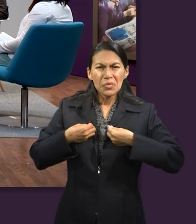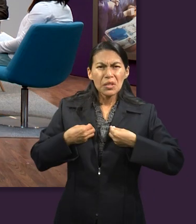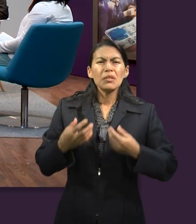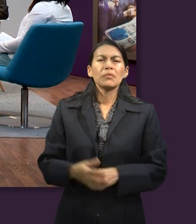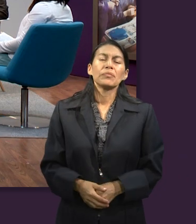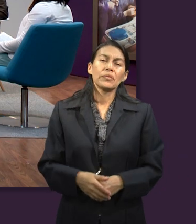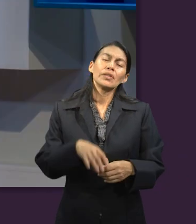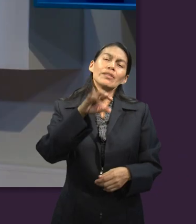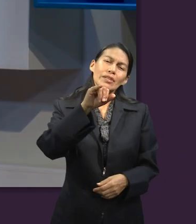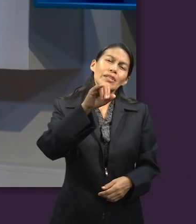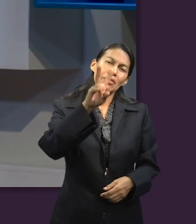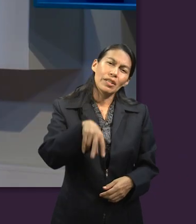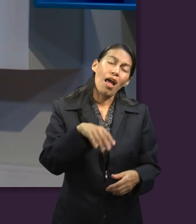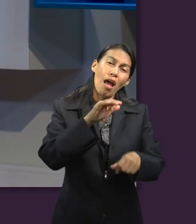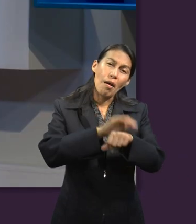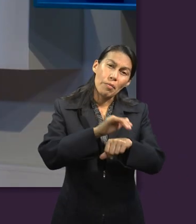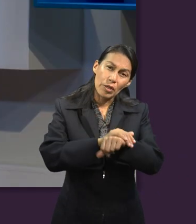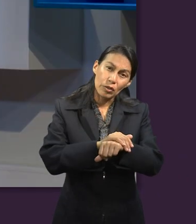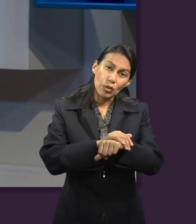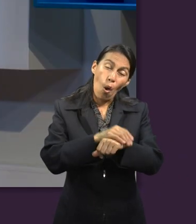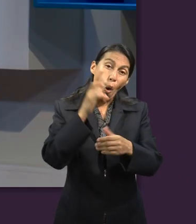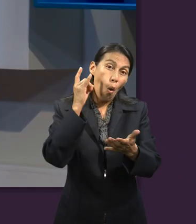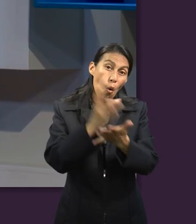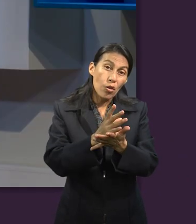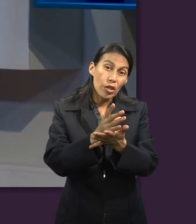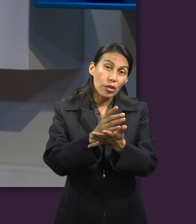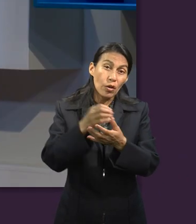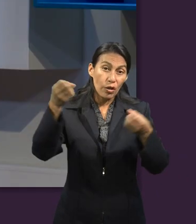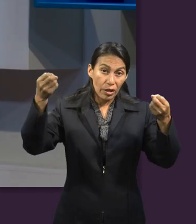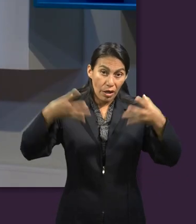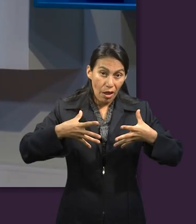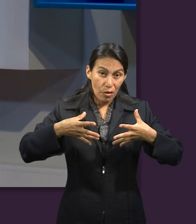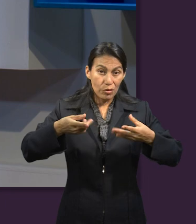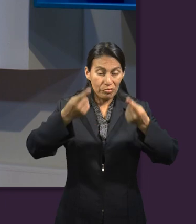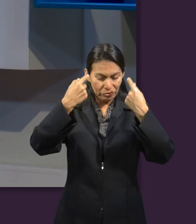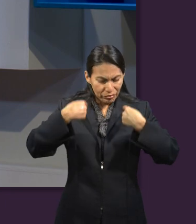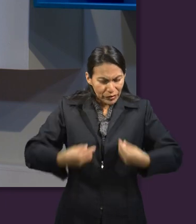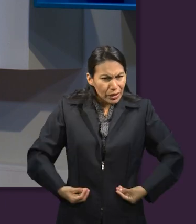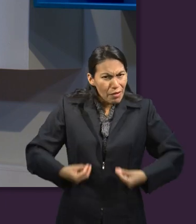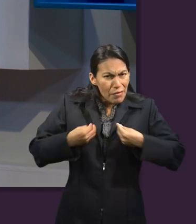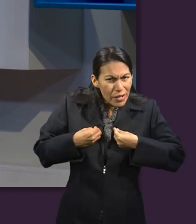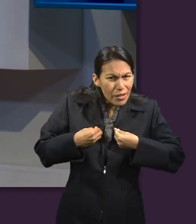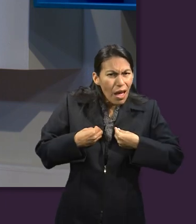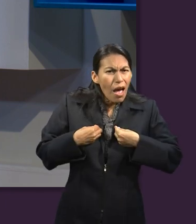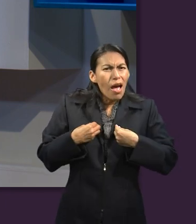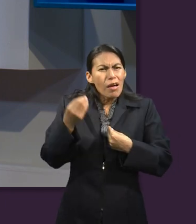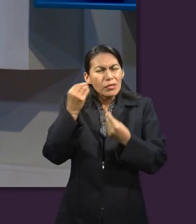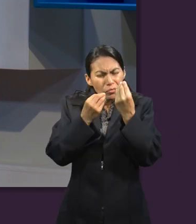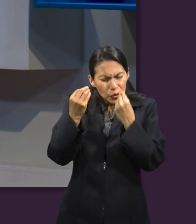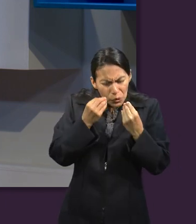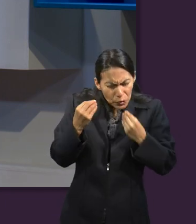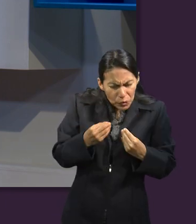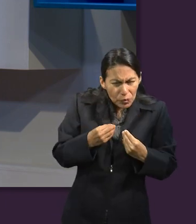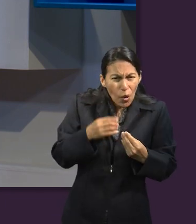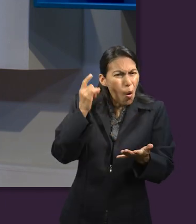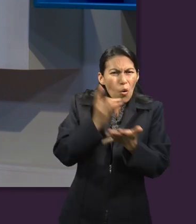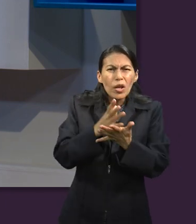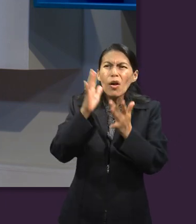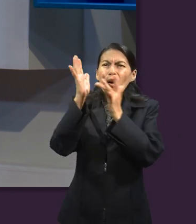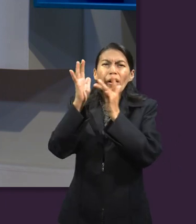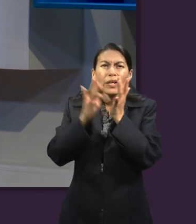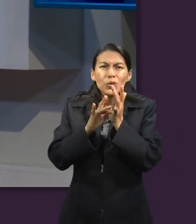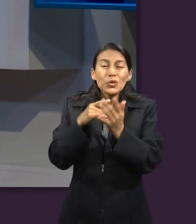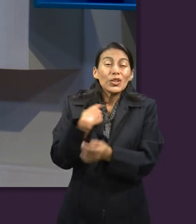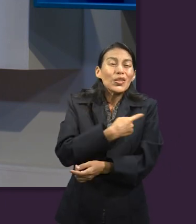así es hermanos amigos el arquitecto y constructor de nuestra vida es nuestro señor en el cual